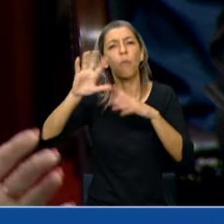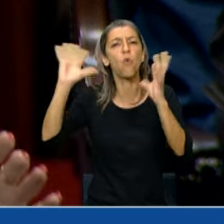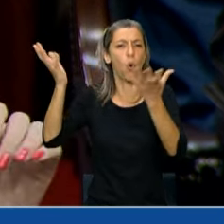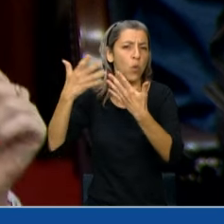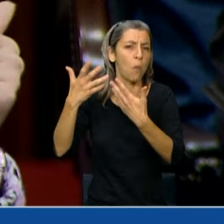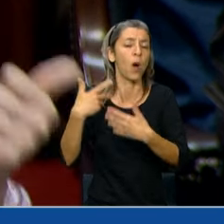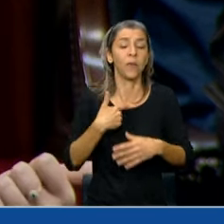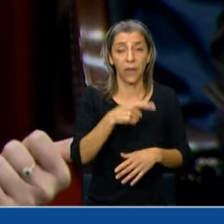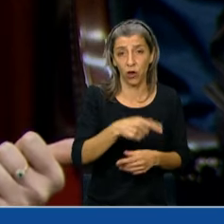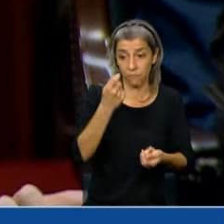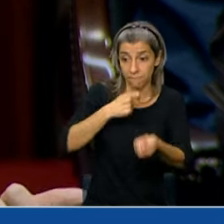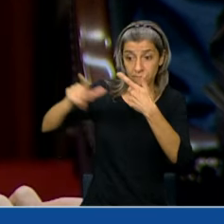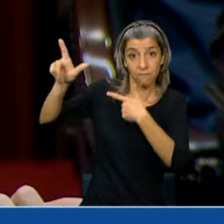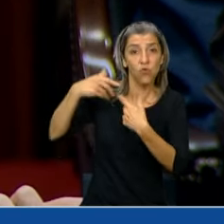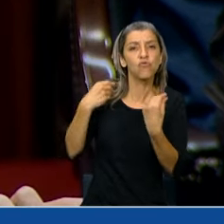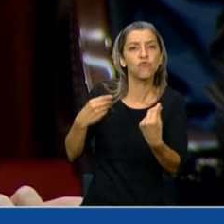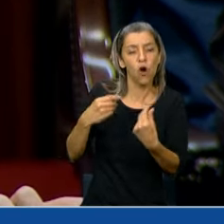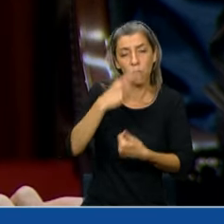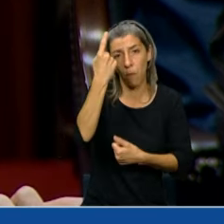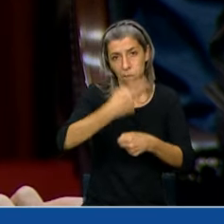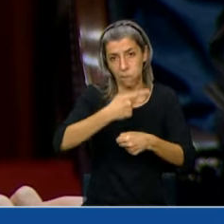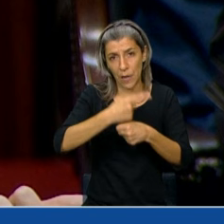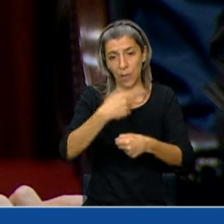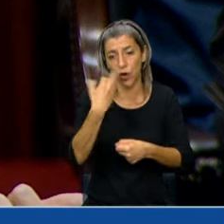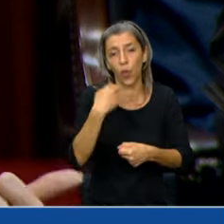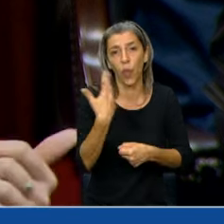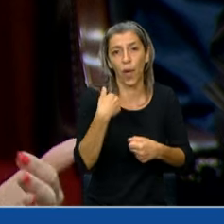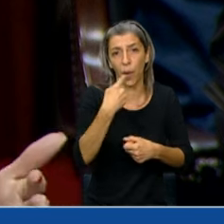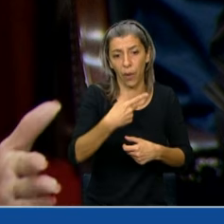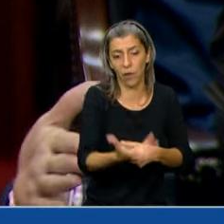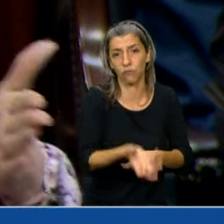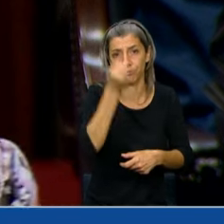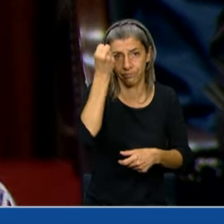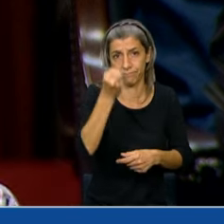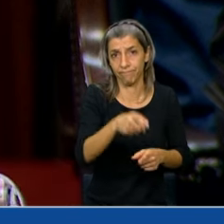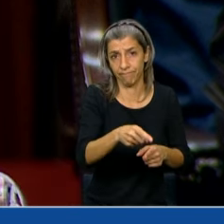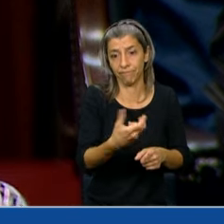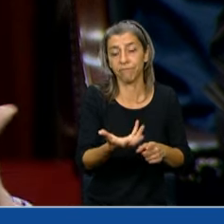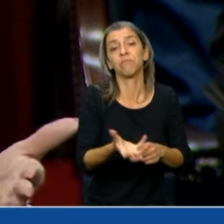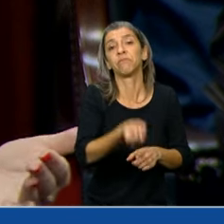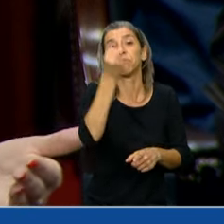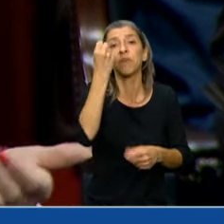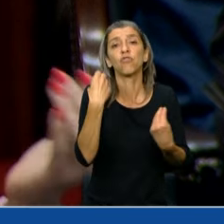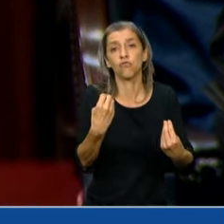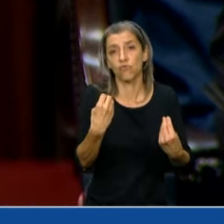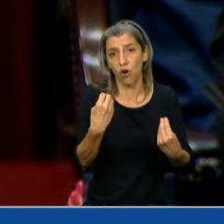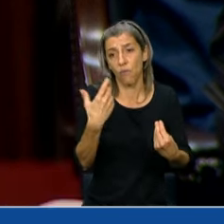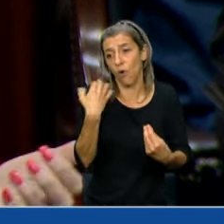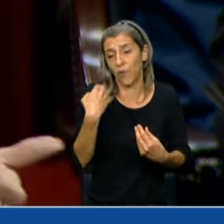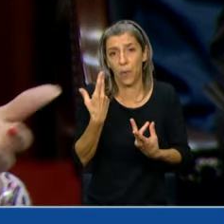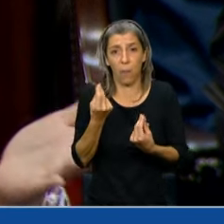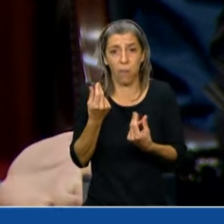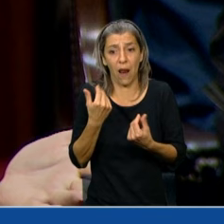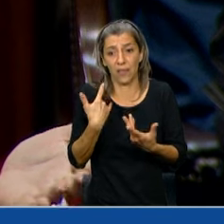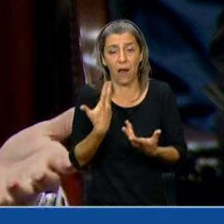cosas no primero la disponibilidad de ese recurso eso se llama reservas y por el otro lado